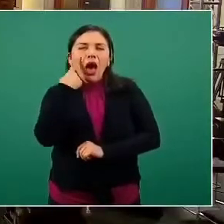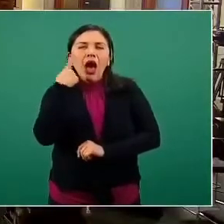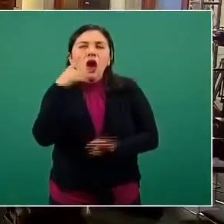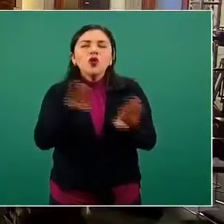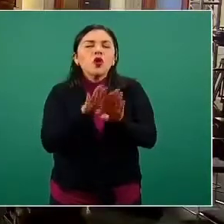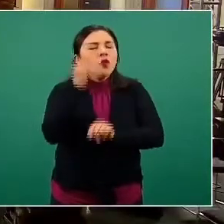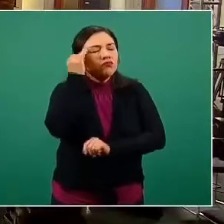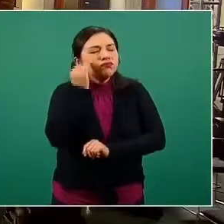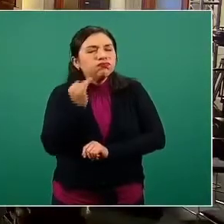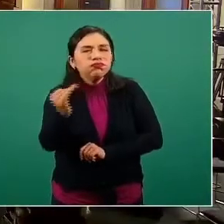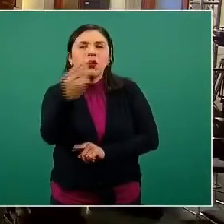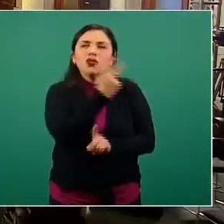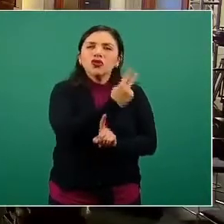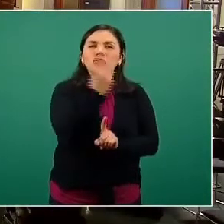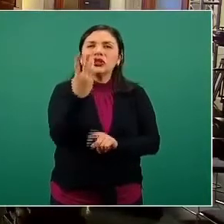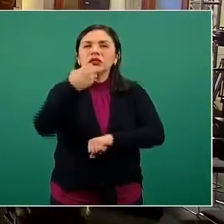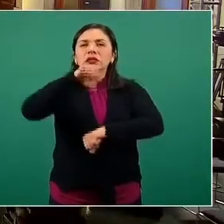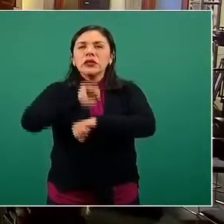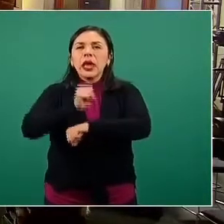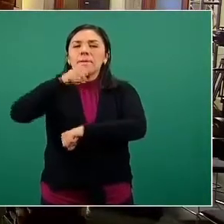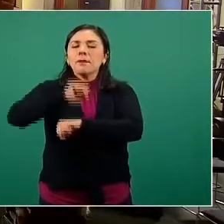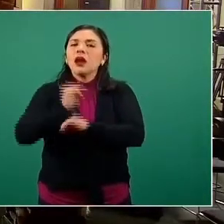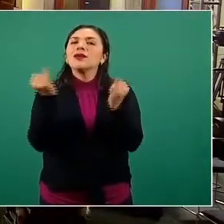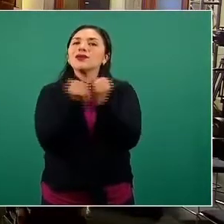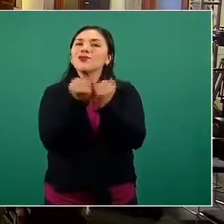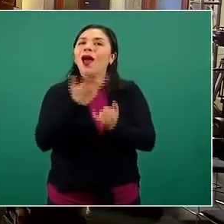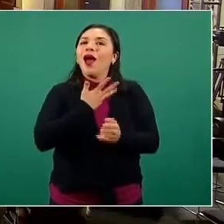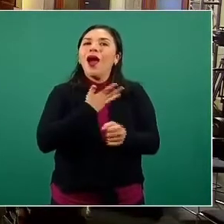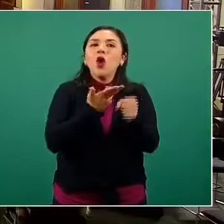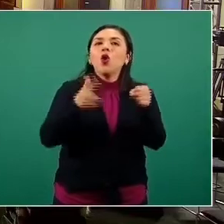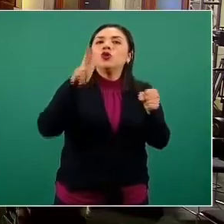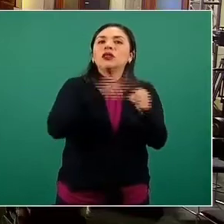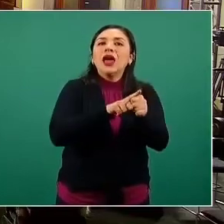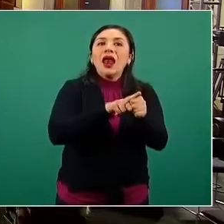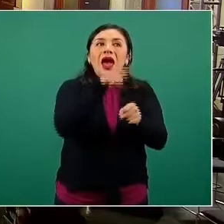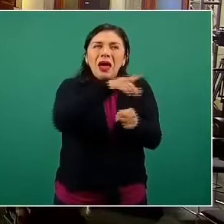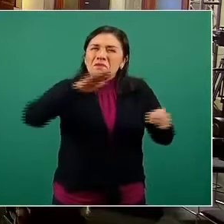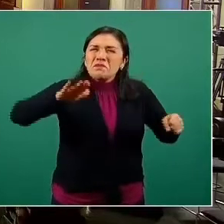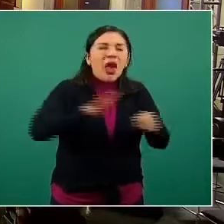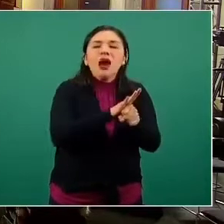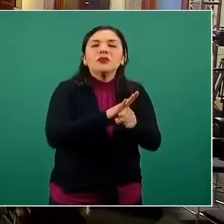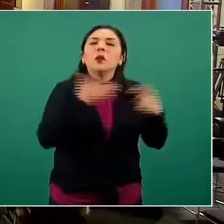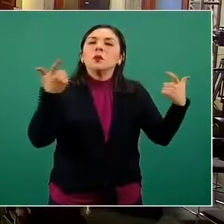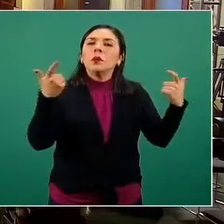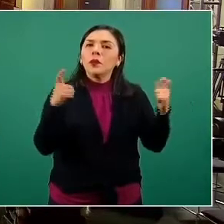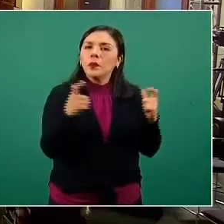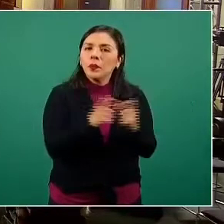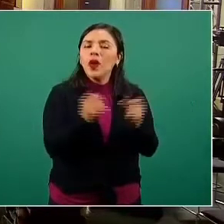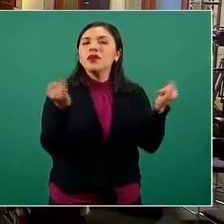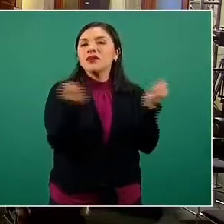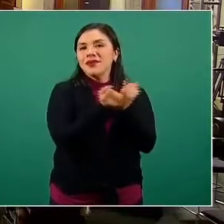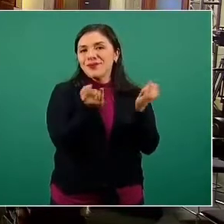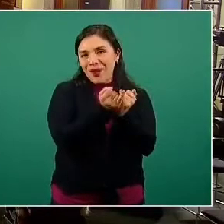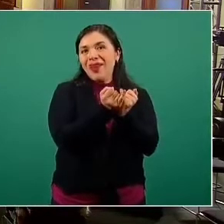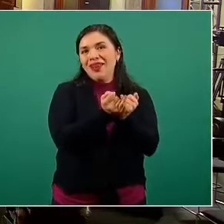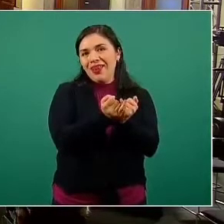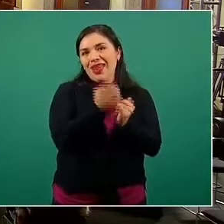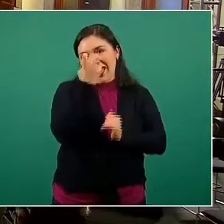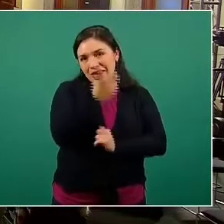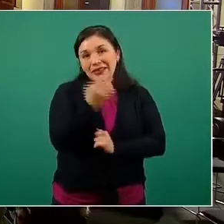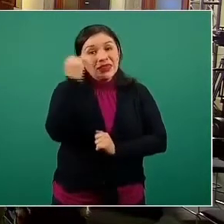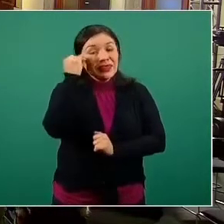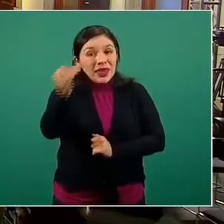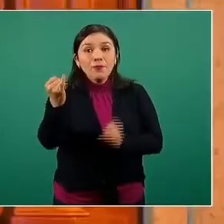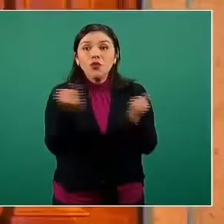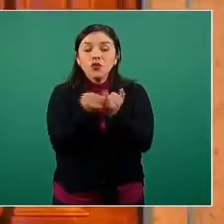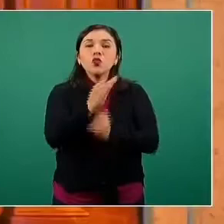demora entre 2 y 3 semanas, que también disminuya la carga hospitalaria y en esa misma